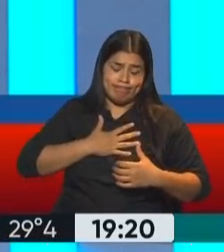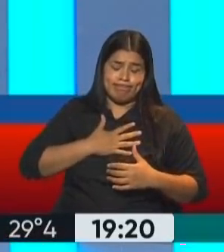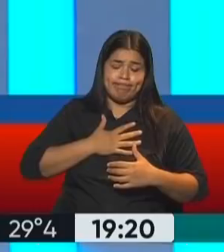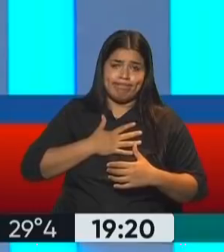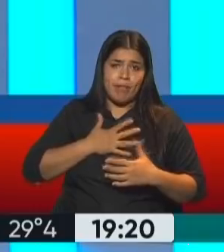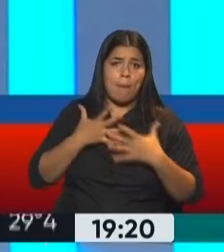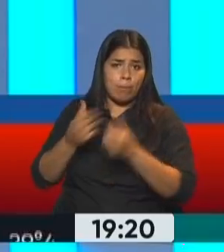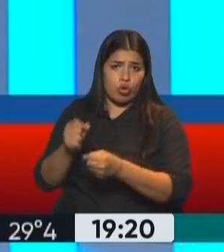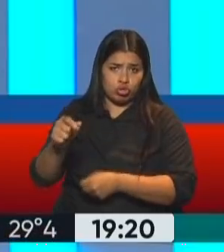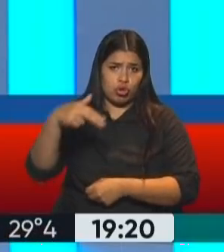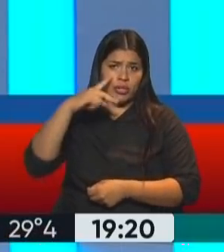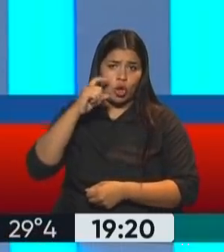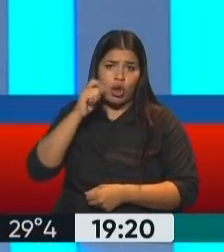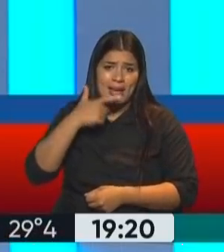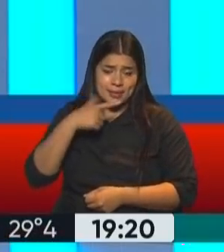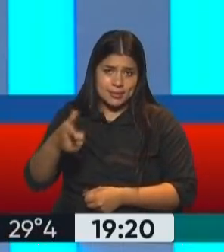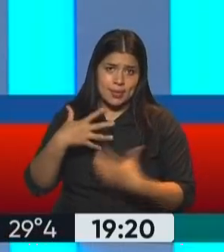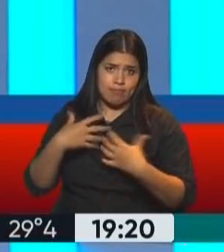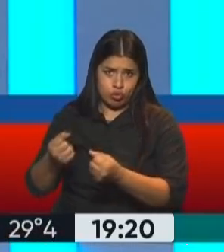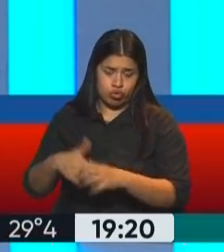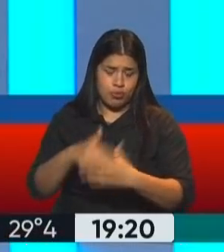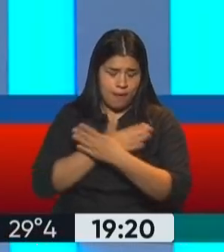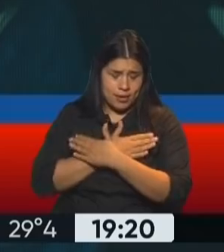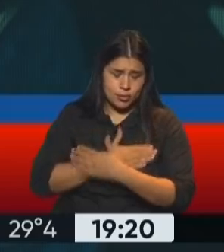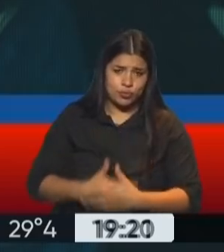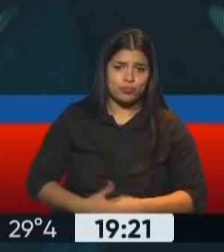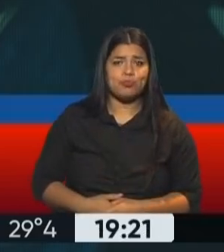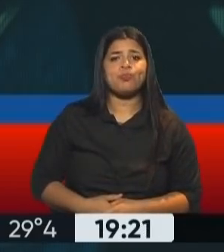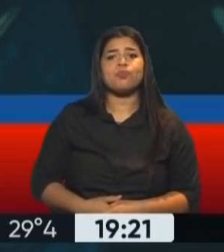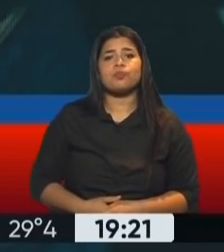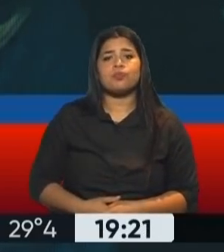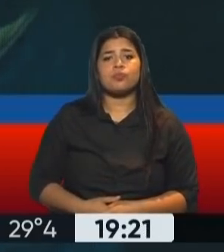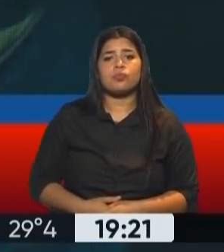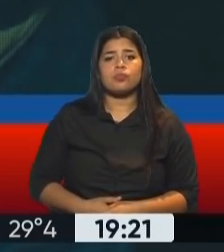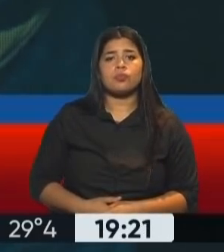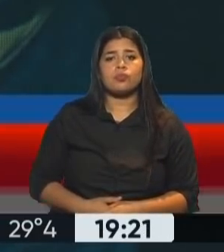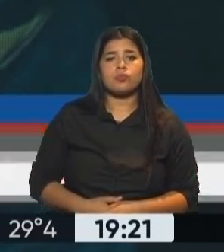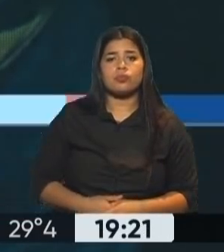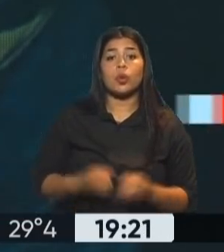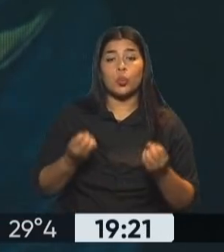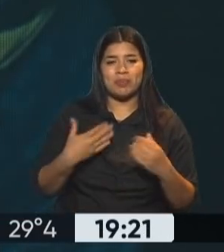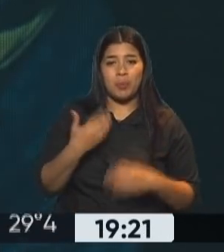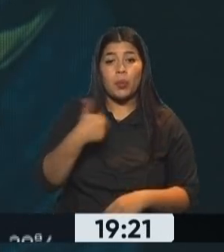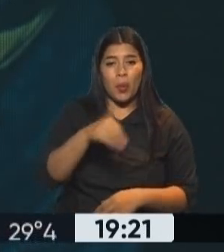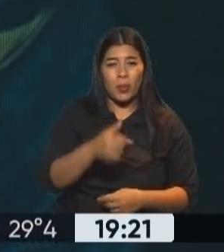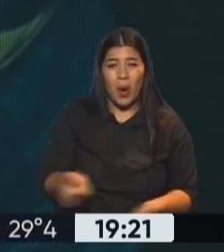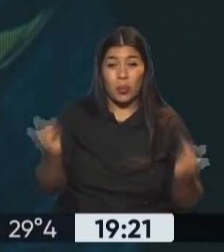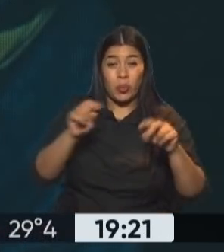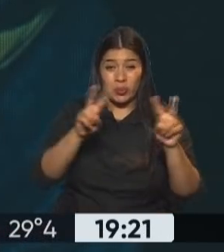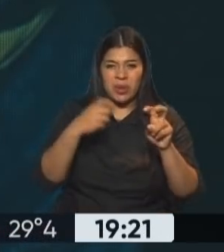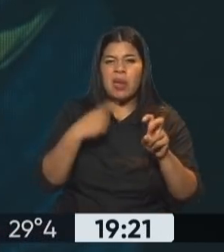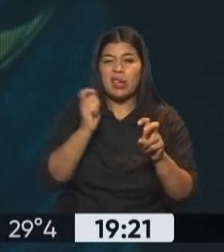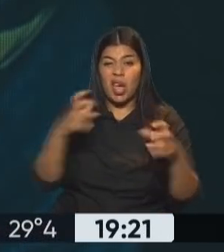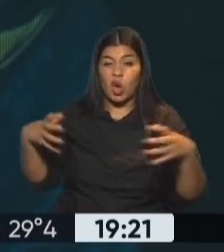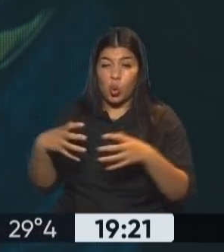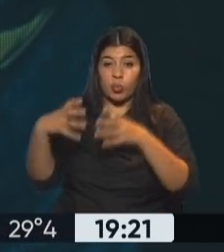el compañero y colega Nico Munafó. Desde acá un abrazo muy grande. Muy bien, bueno, vamos a hablar más adelante de quiénes lo acompañaron, porque hay mucho para